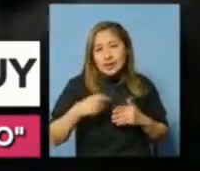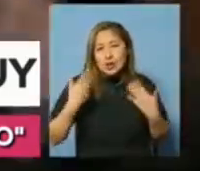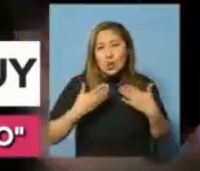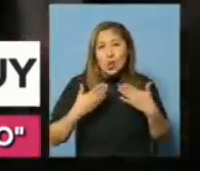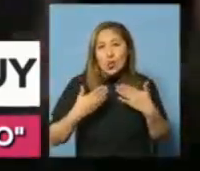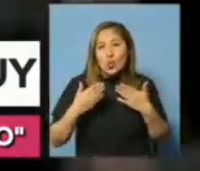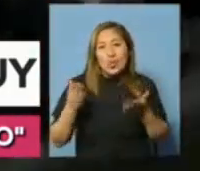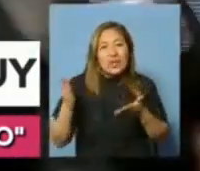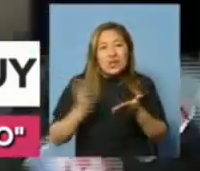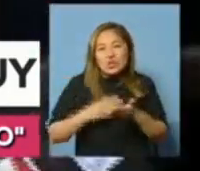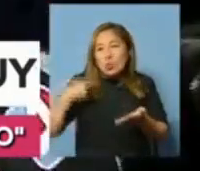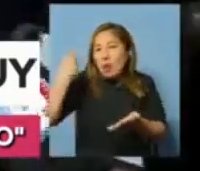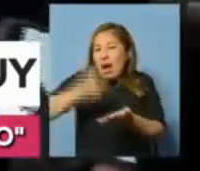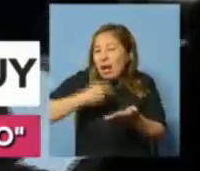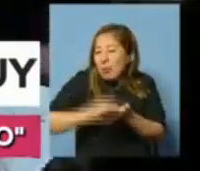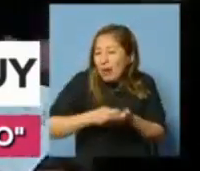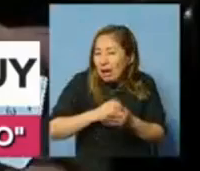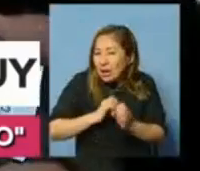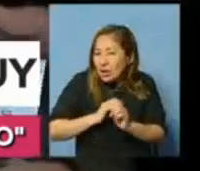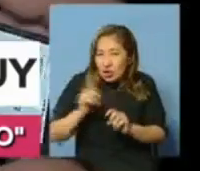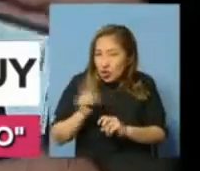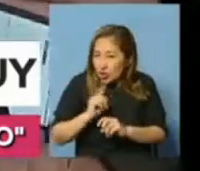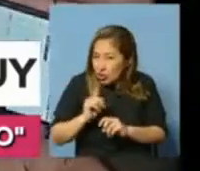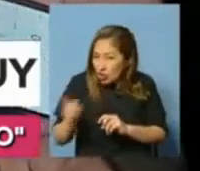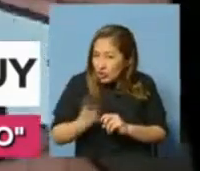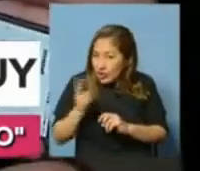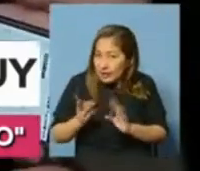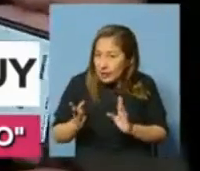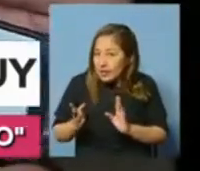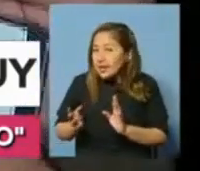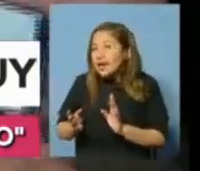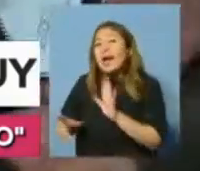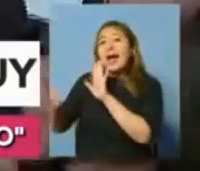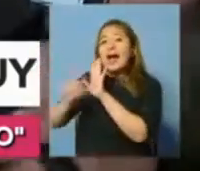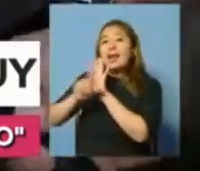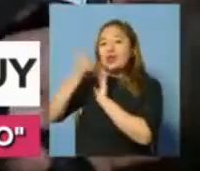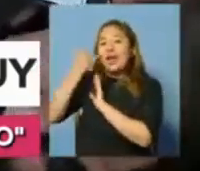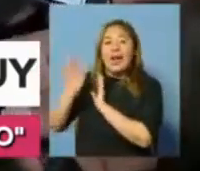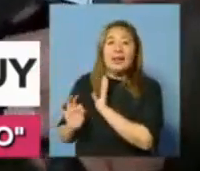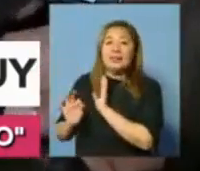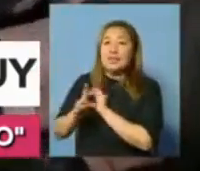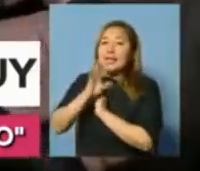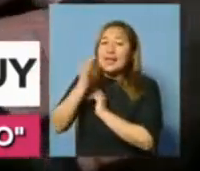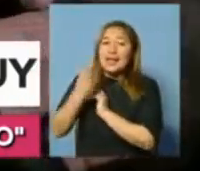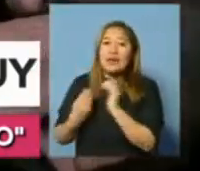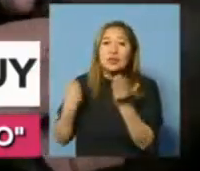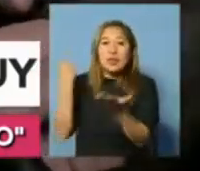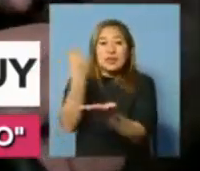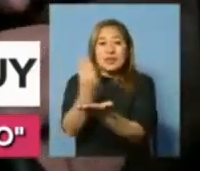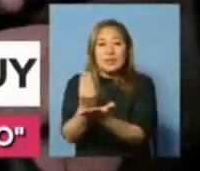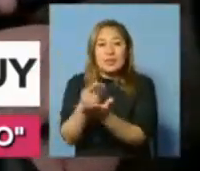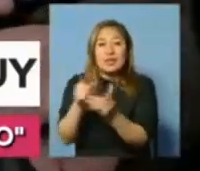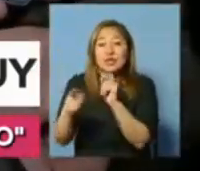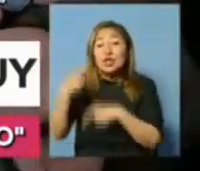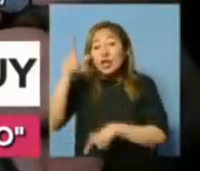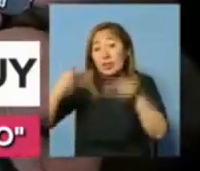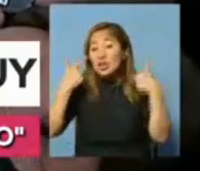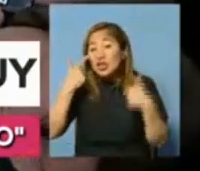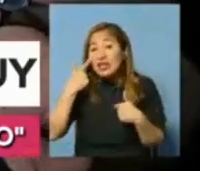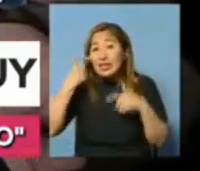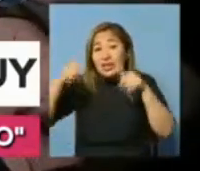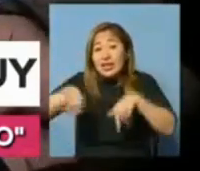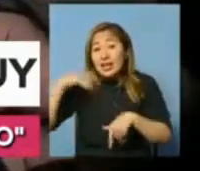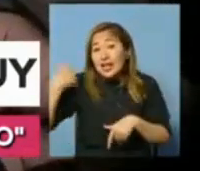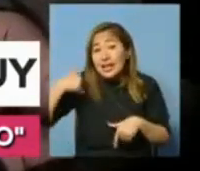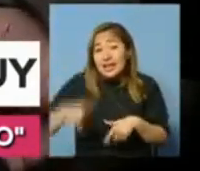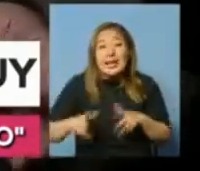egreso innecesario? No, yo creo que una vez que hay una ley es porque realmente hay una representación de la ciudadanía que está